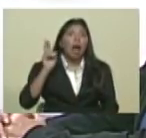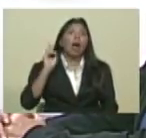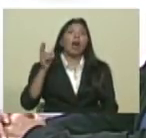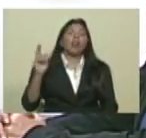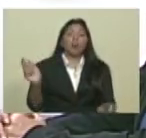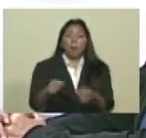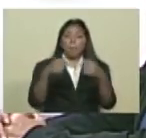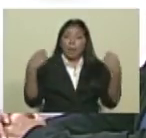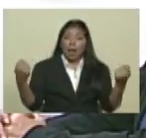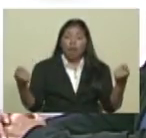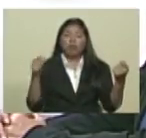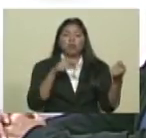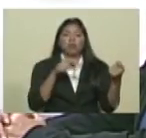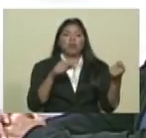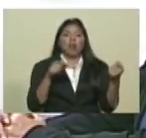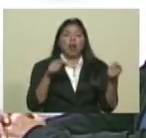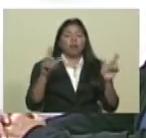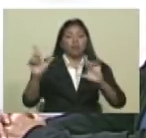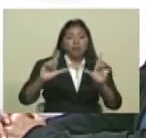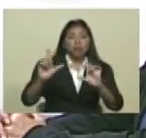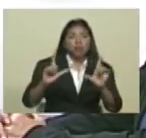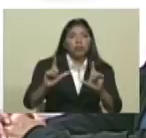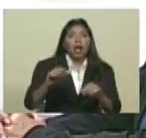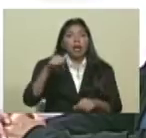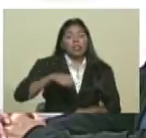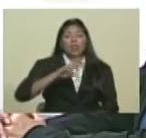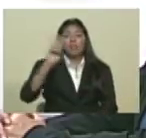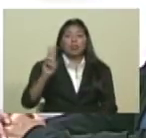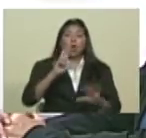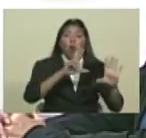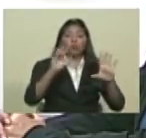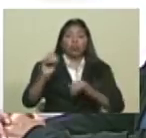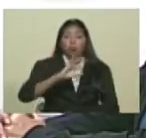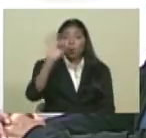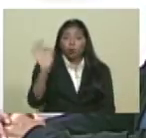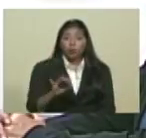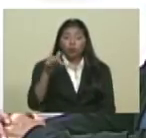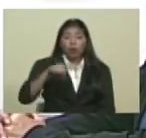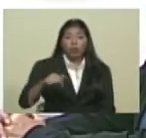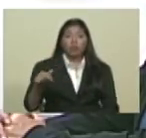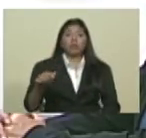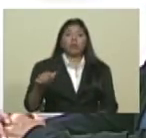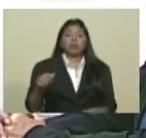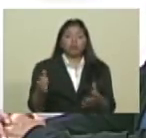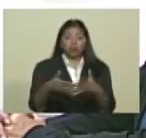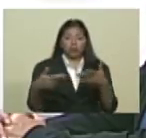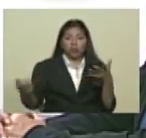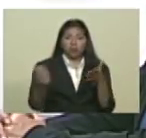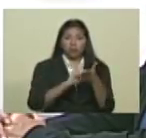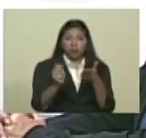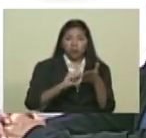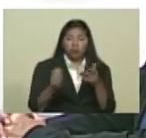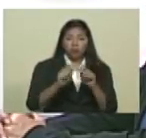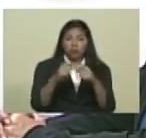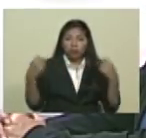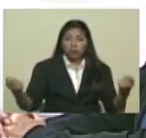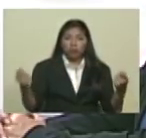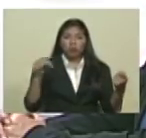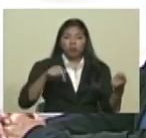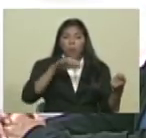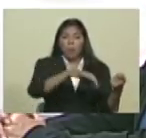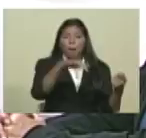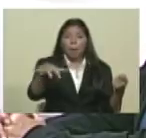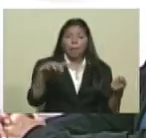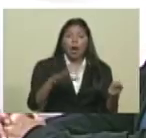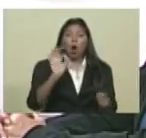televisoras, la prensa. En Venezuela el 80% de los canales de televisión, de la prensa escrita, nacional, regional y de